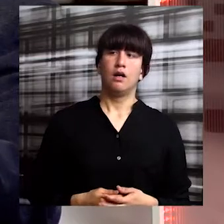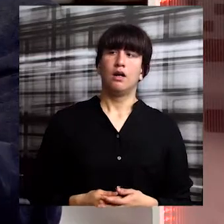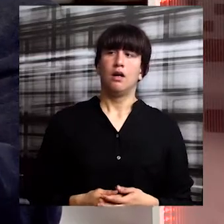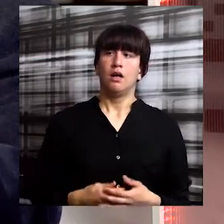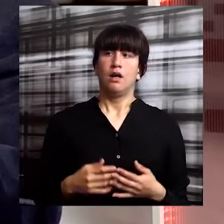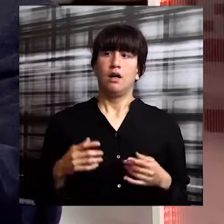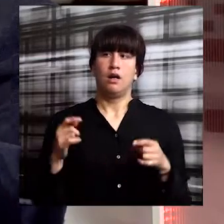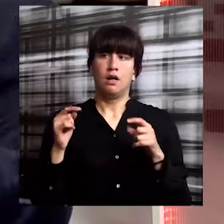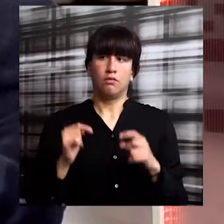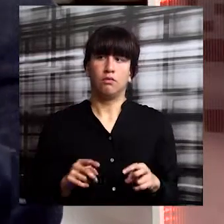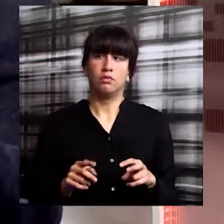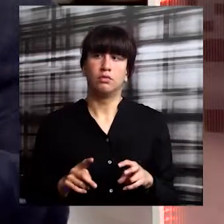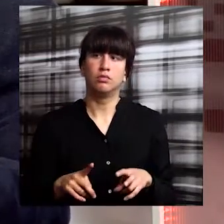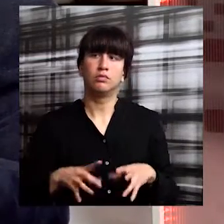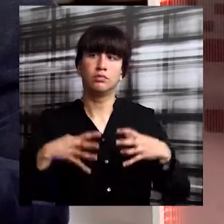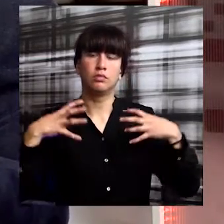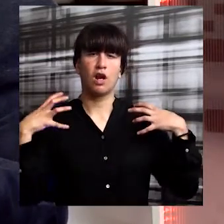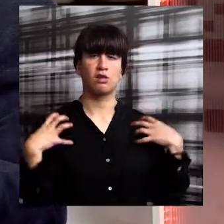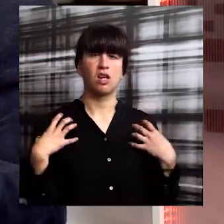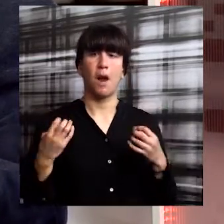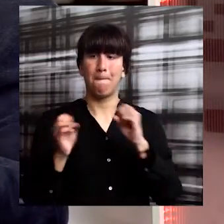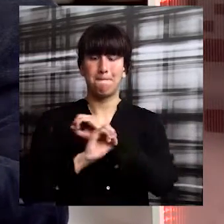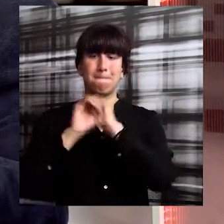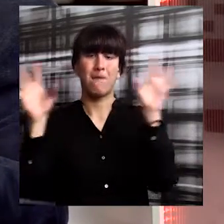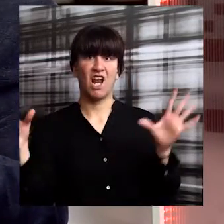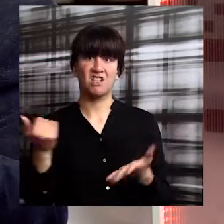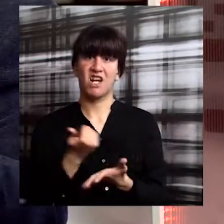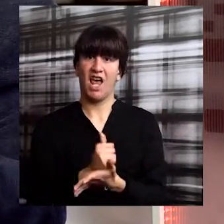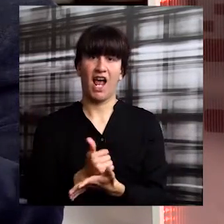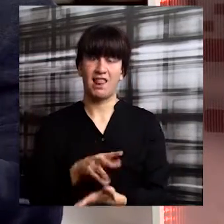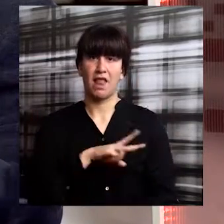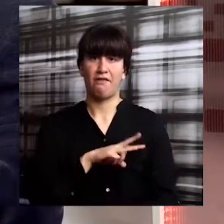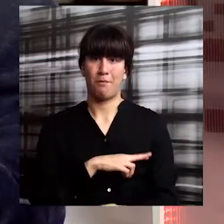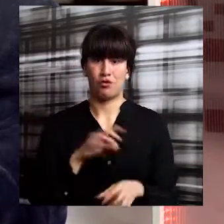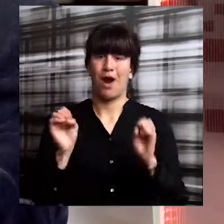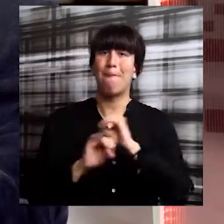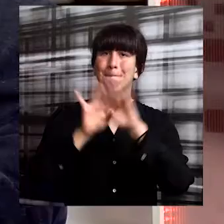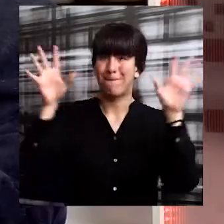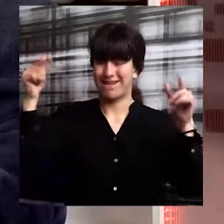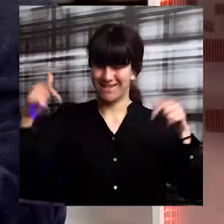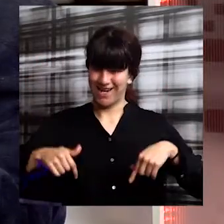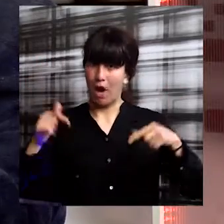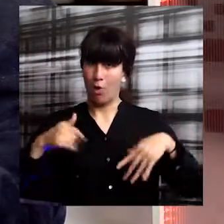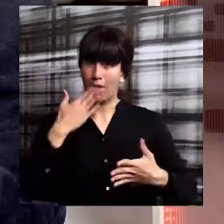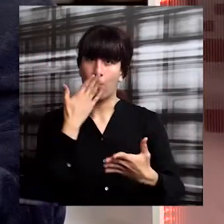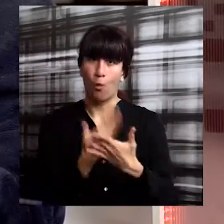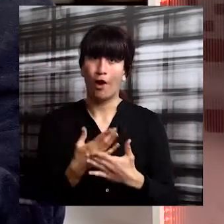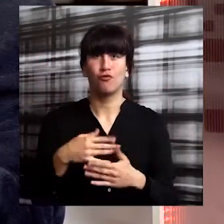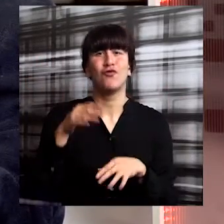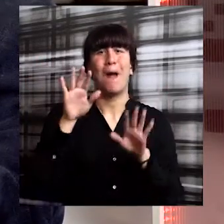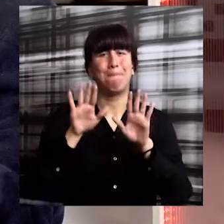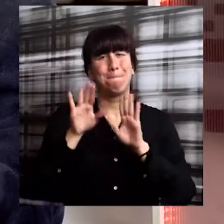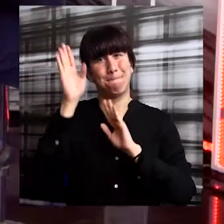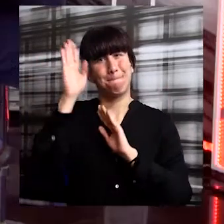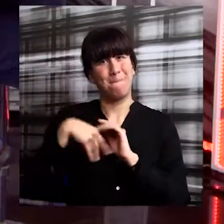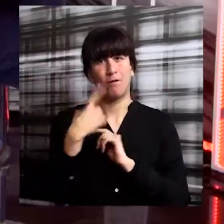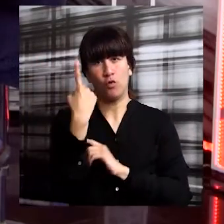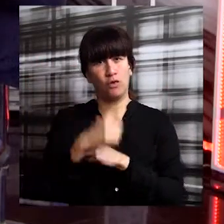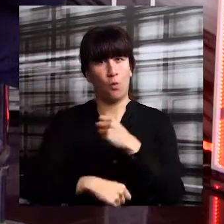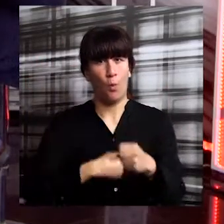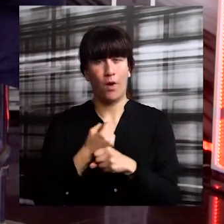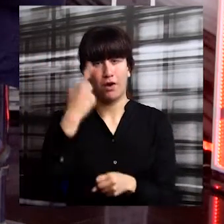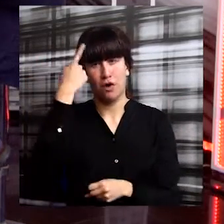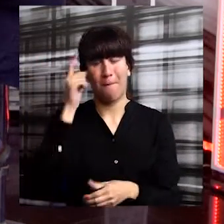el alcalde de Valparaíso, que aparece ahora, ¿no es cierto?, cuando queda más o menos 1 año para las elecciones municipales, aparece